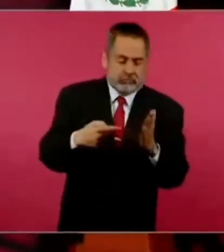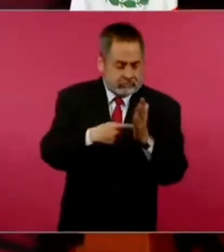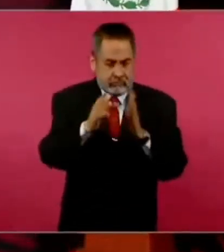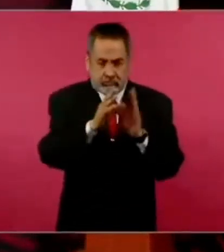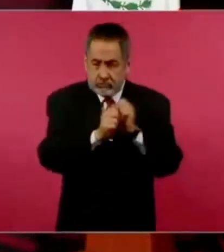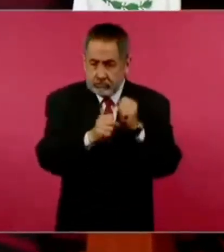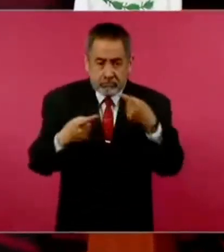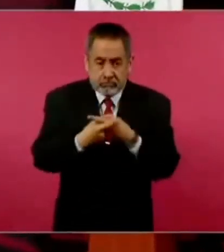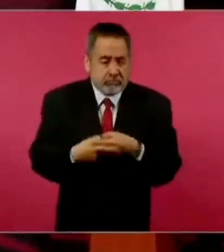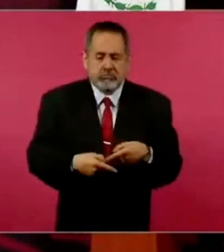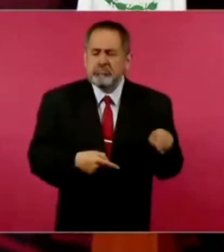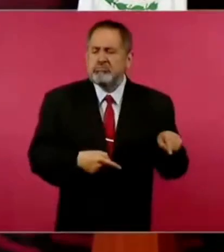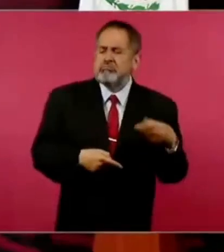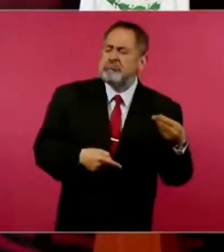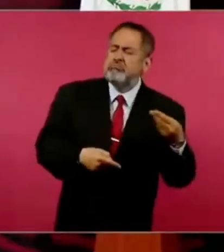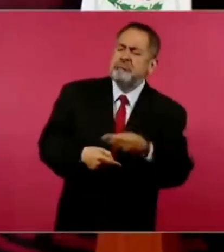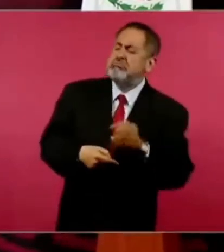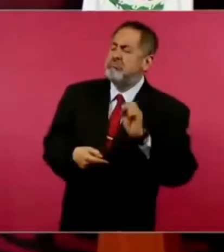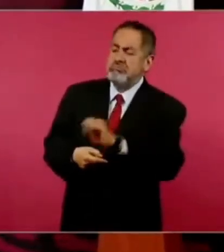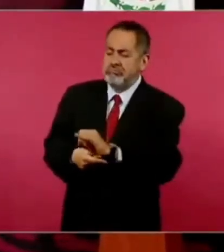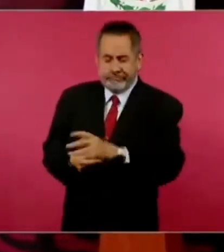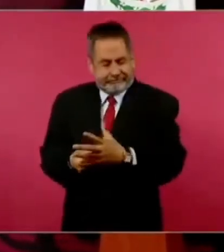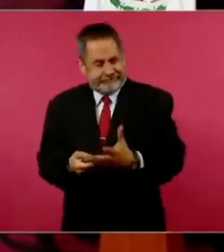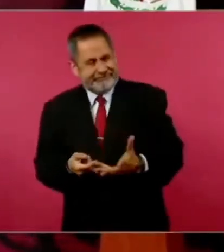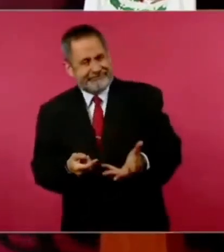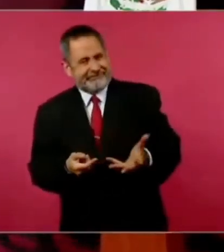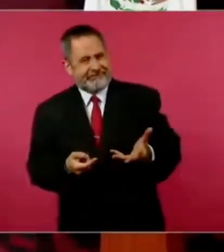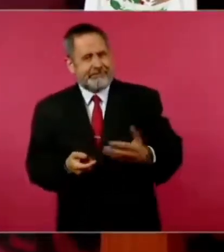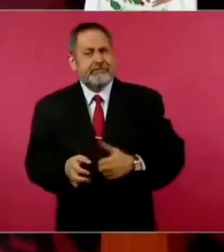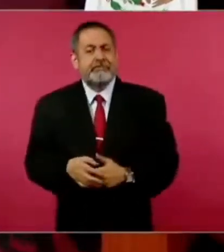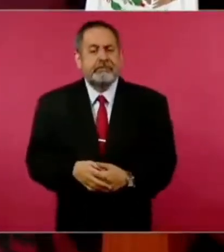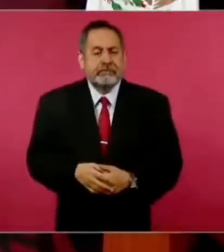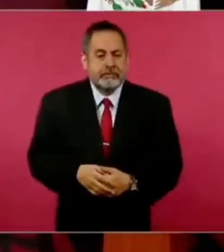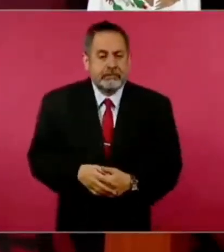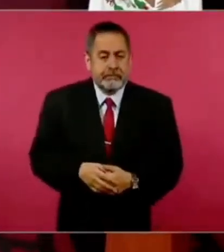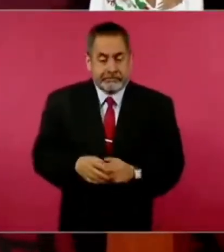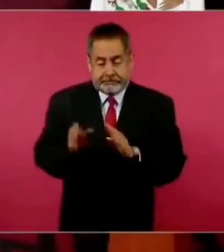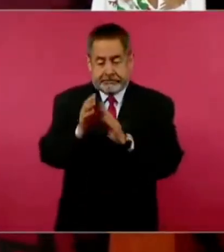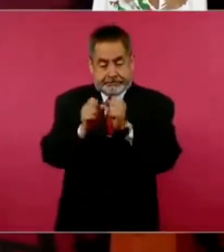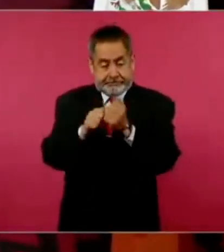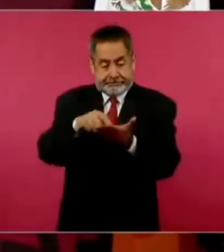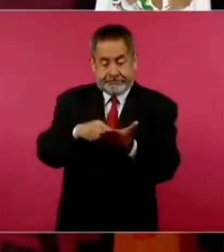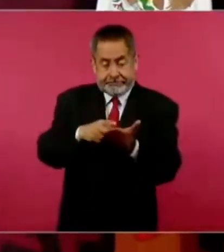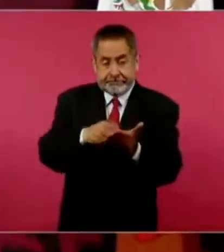establece que se puede solicitar